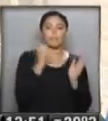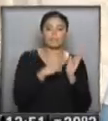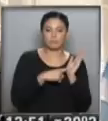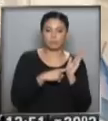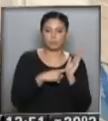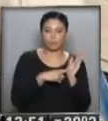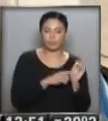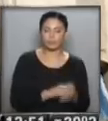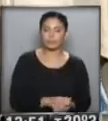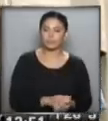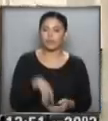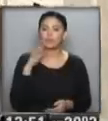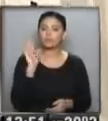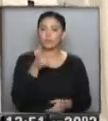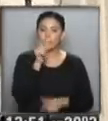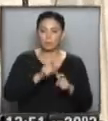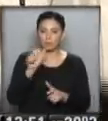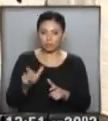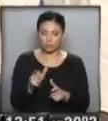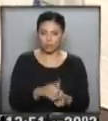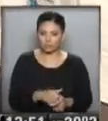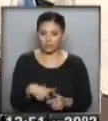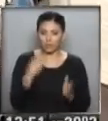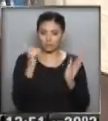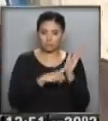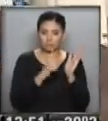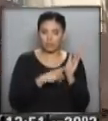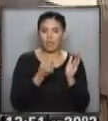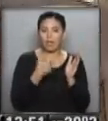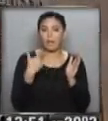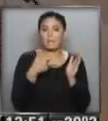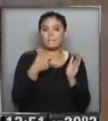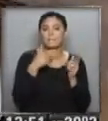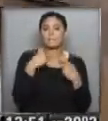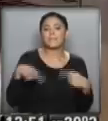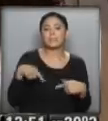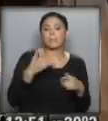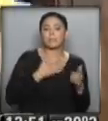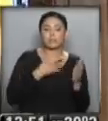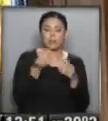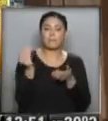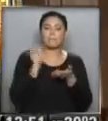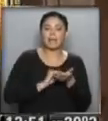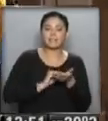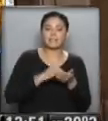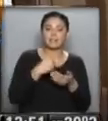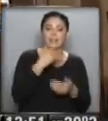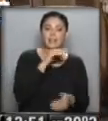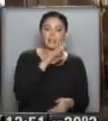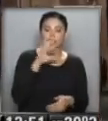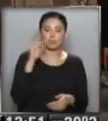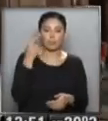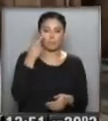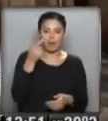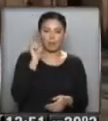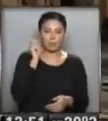presunción. Todos aquellos que tengan, estén registrados en bienes personales y que además tengan un ingreso de 500.000 pesos anuales, que hay que aclarar que es